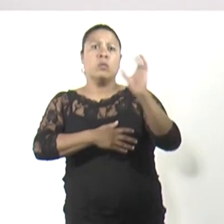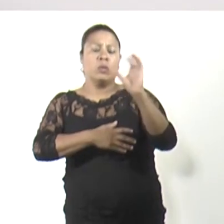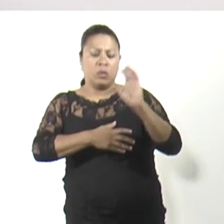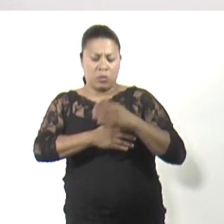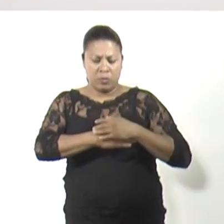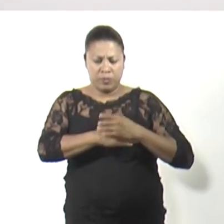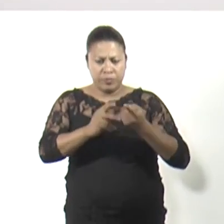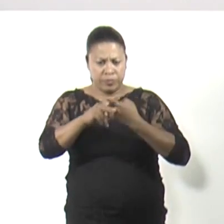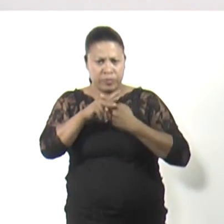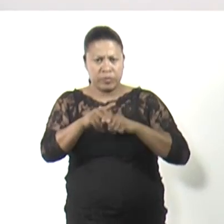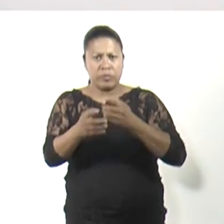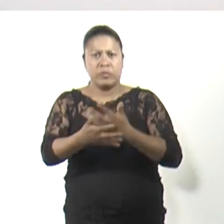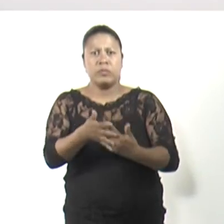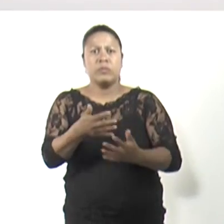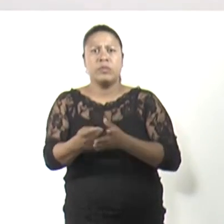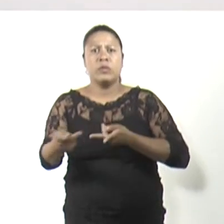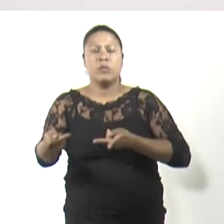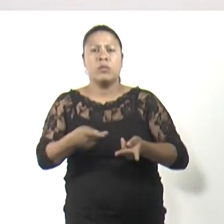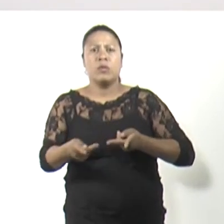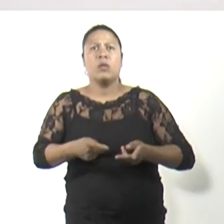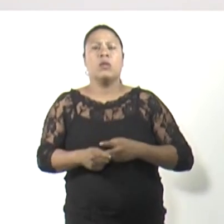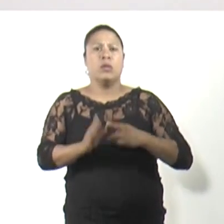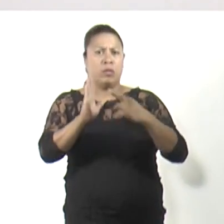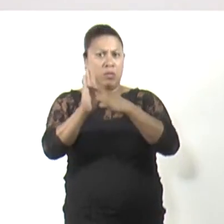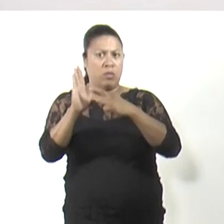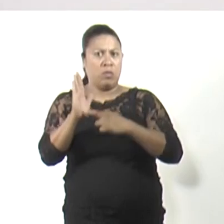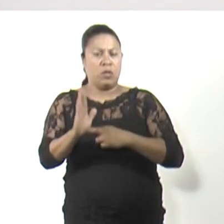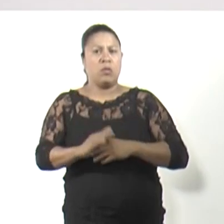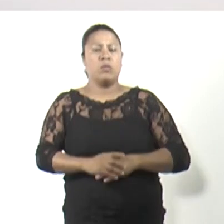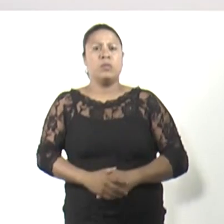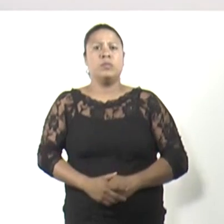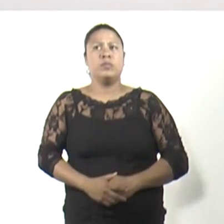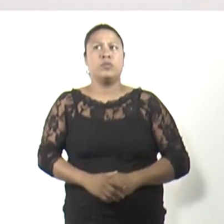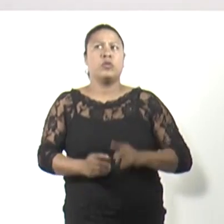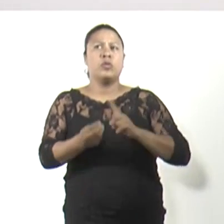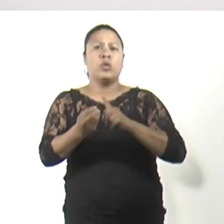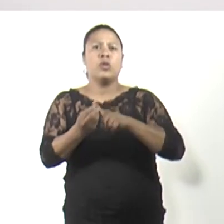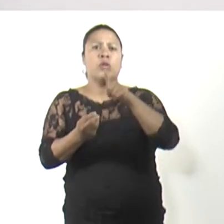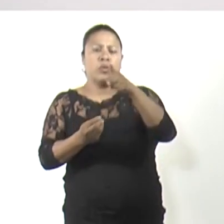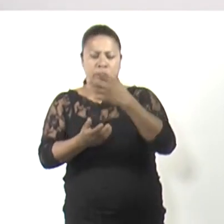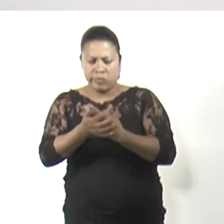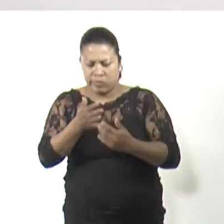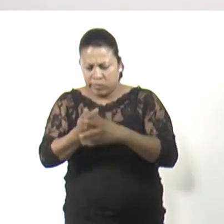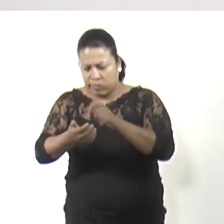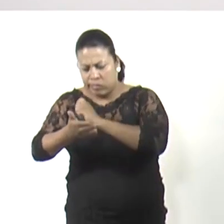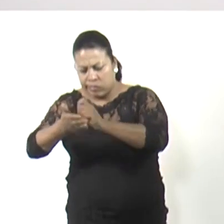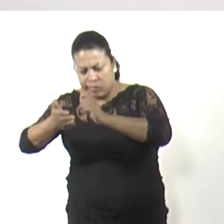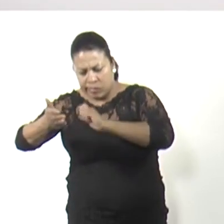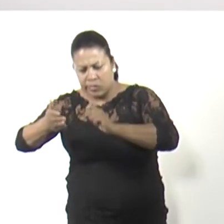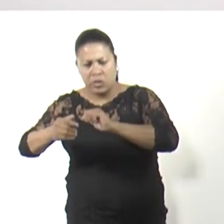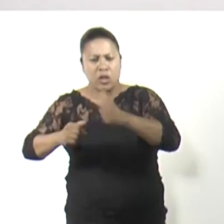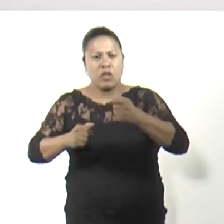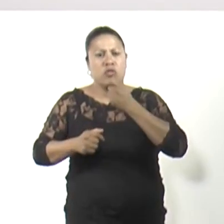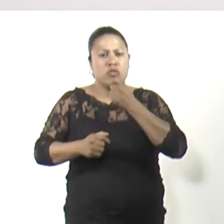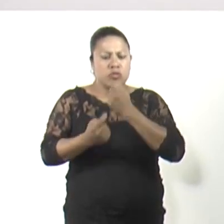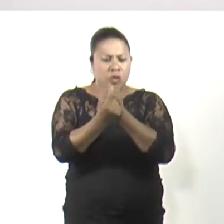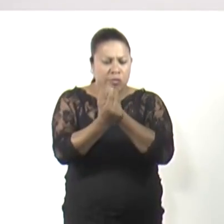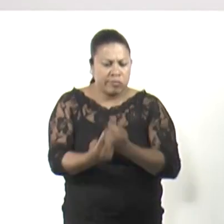se elaboraron por ahí algún reglamento donde tú participaste con los compañeritos de tu